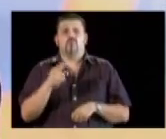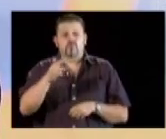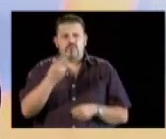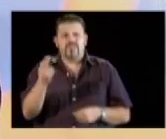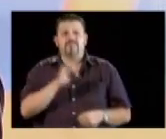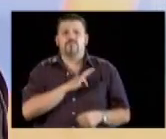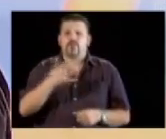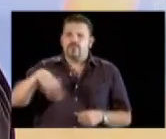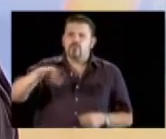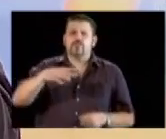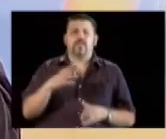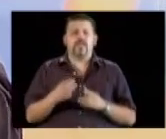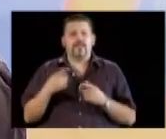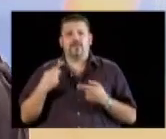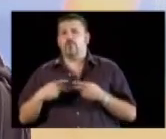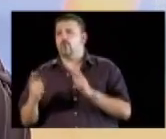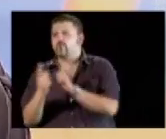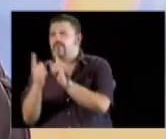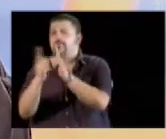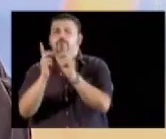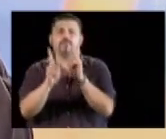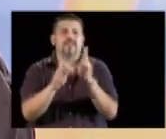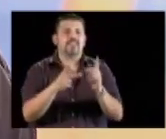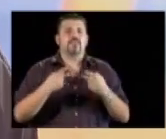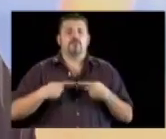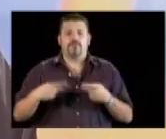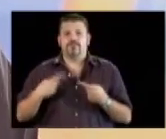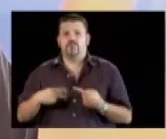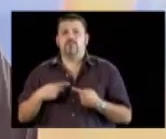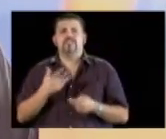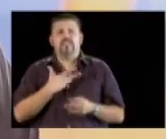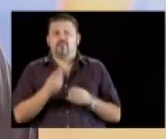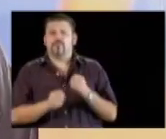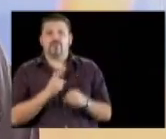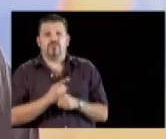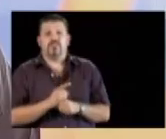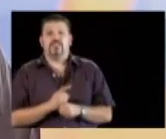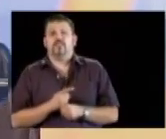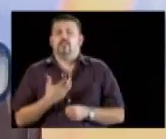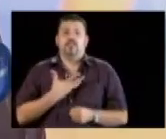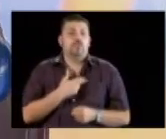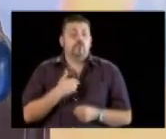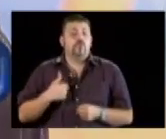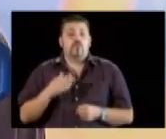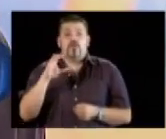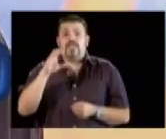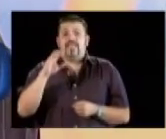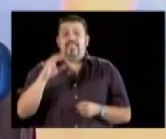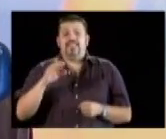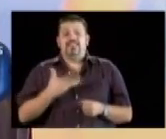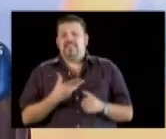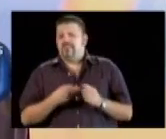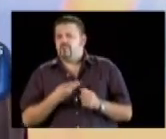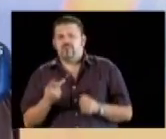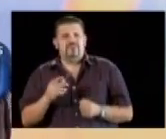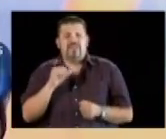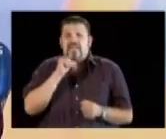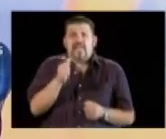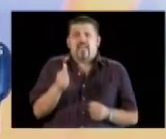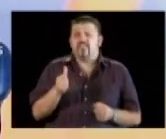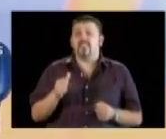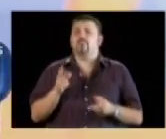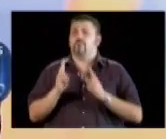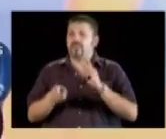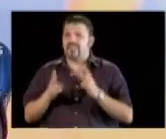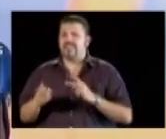que caerme muerto y por supuesto no tenía oportunidades. Fue en una crisis parecida a la que vivimos. Nadie me quería contratar, no